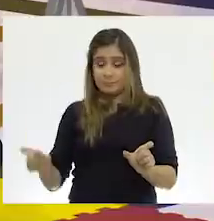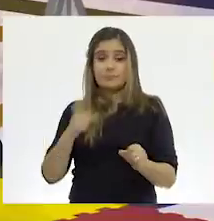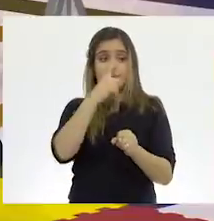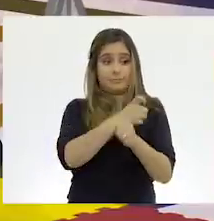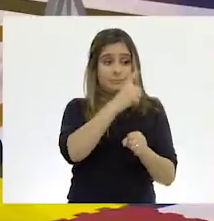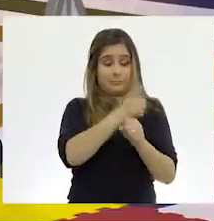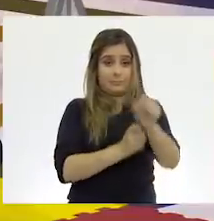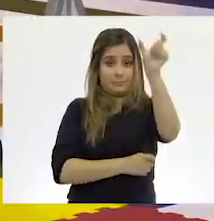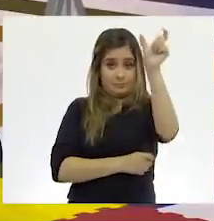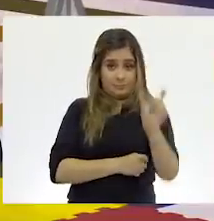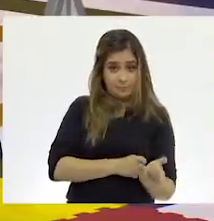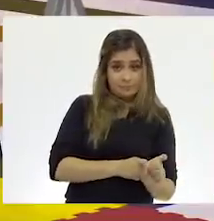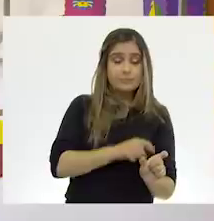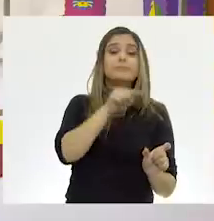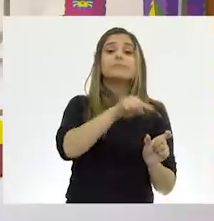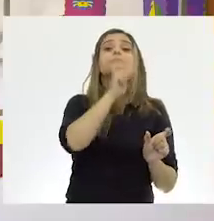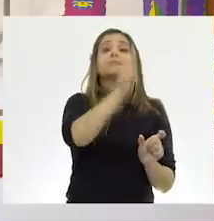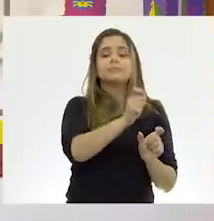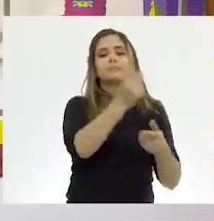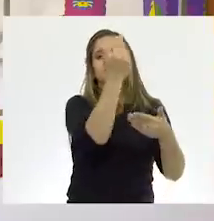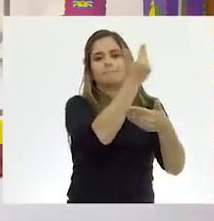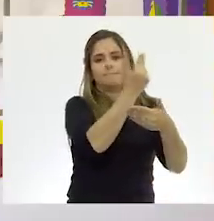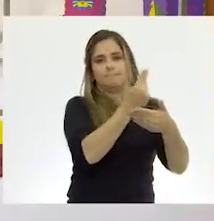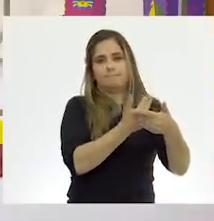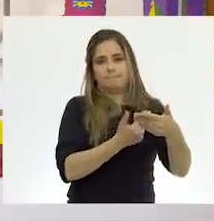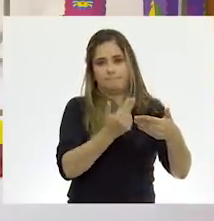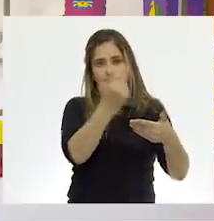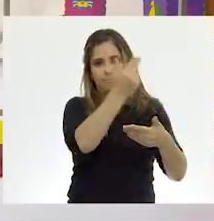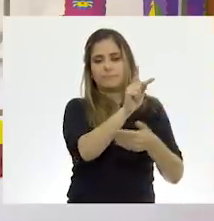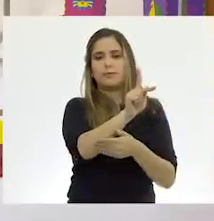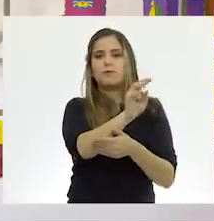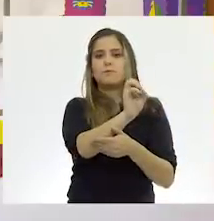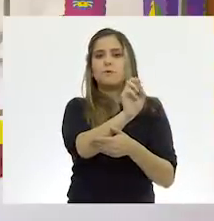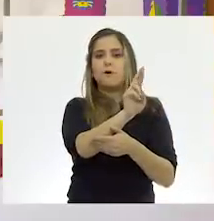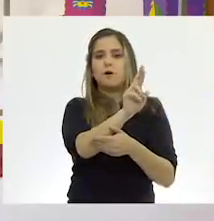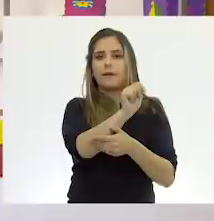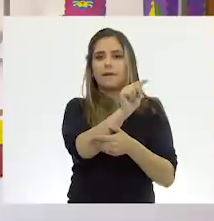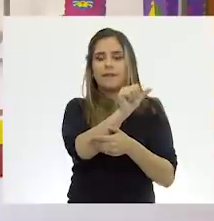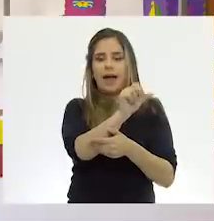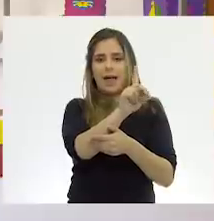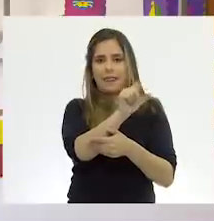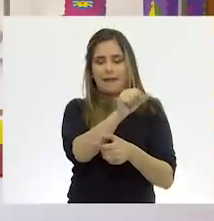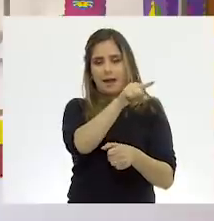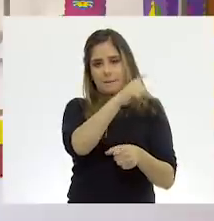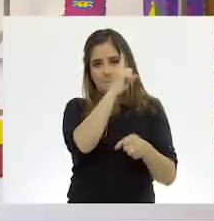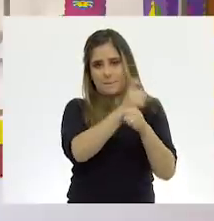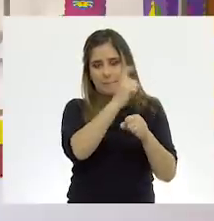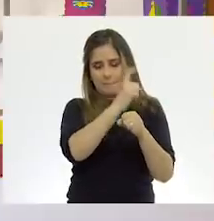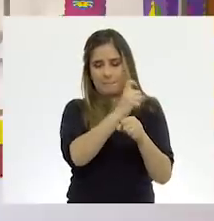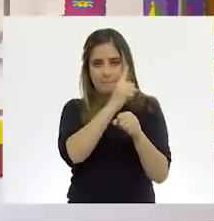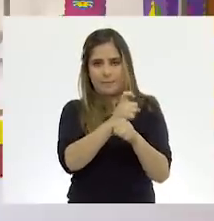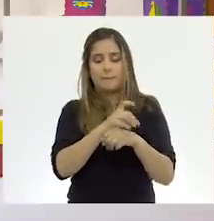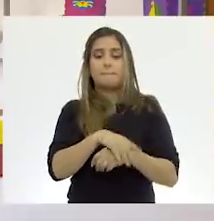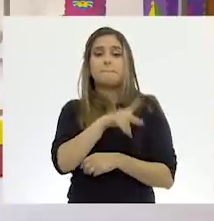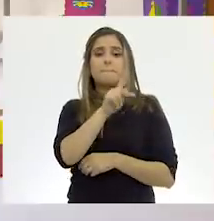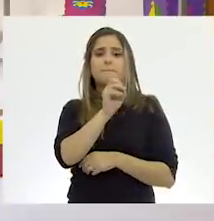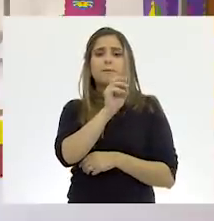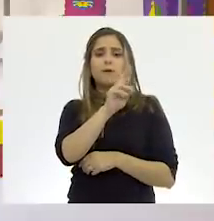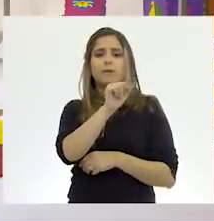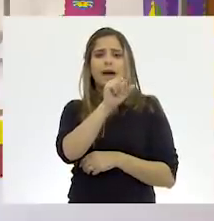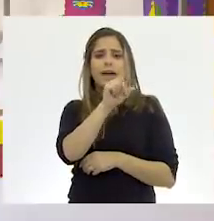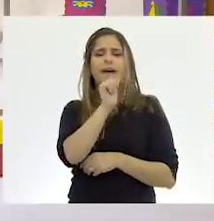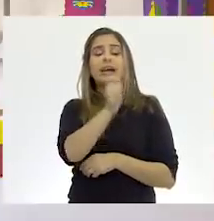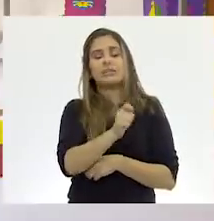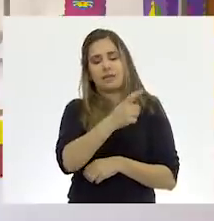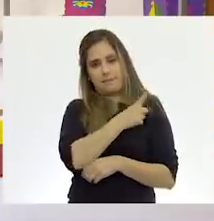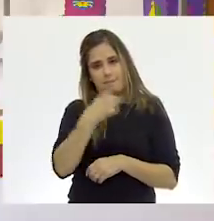parte que tenemos enfrente va a ser nuestra portada. Aquí es donde debemos de empezar. Vamos a empezar por ella. La portada debe de incluir un